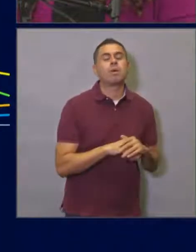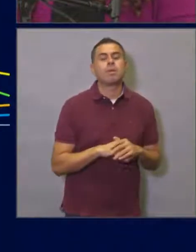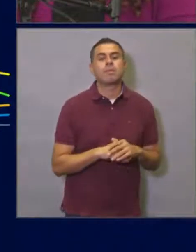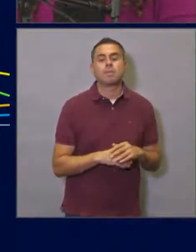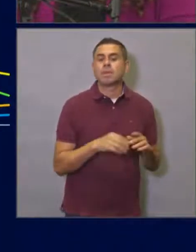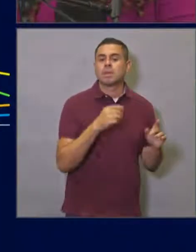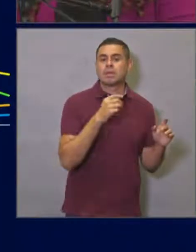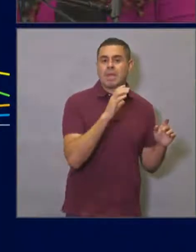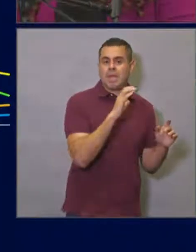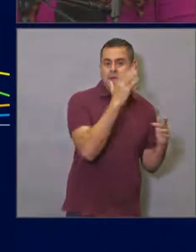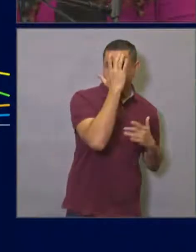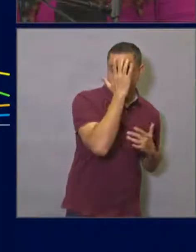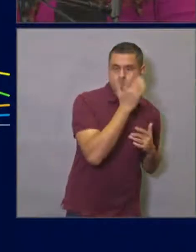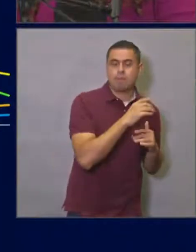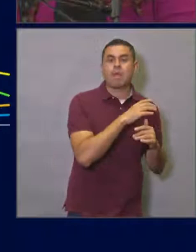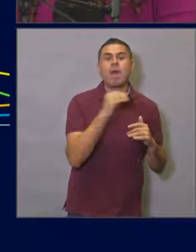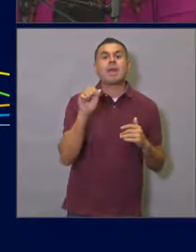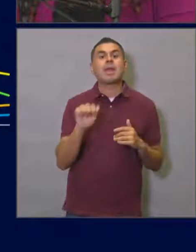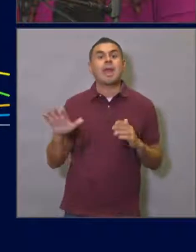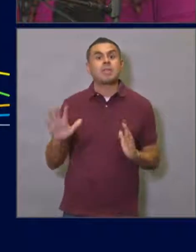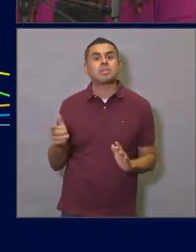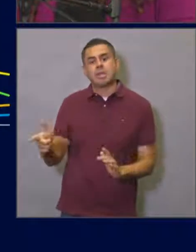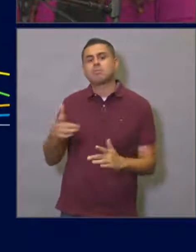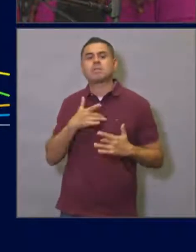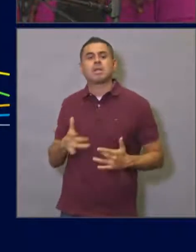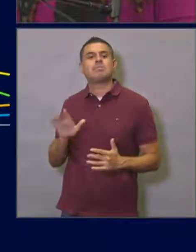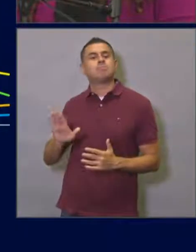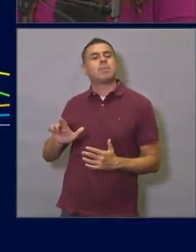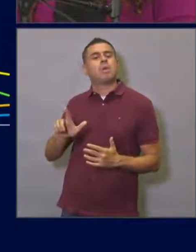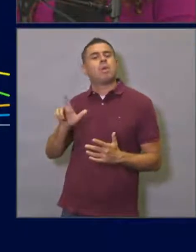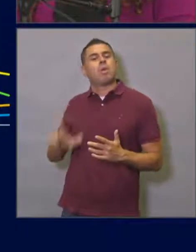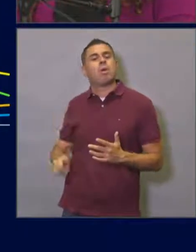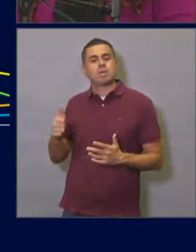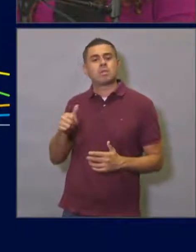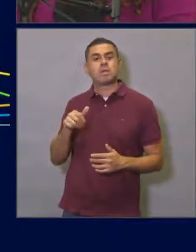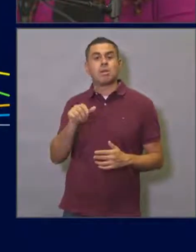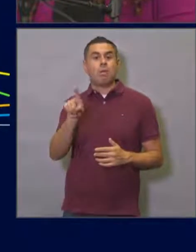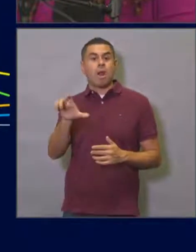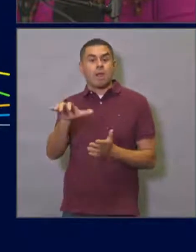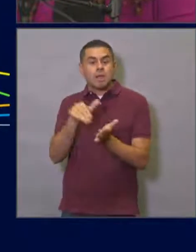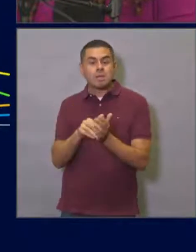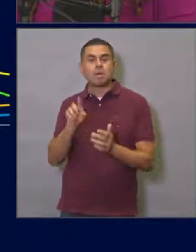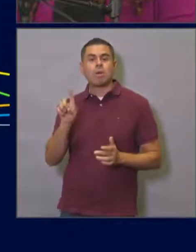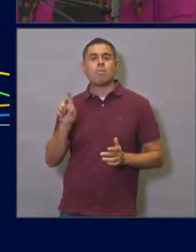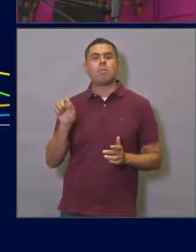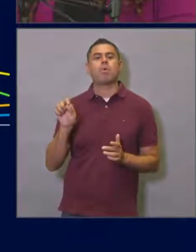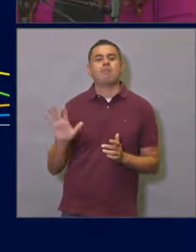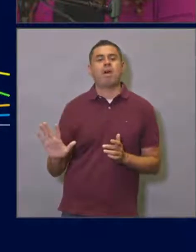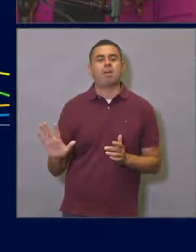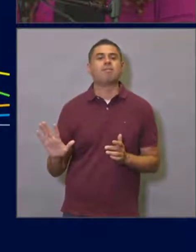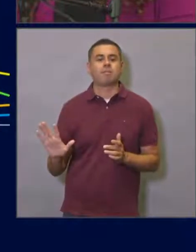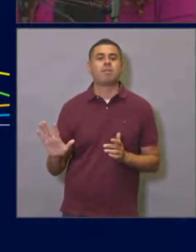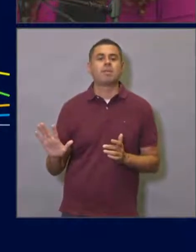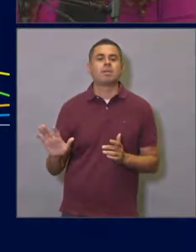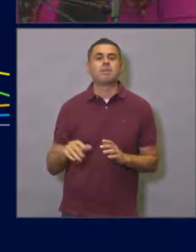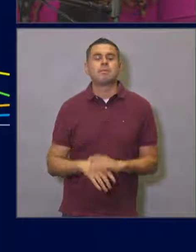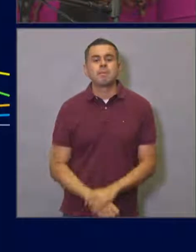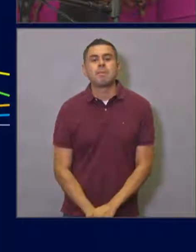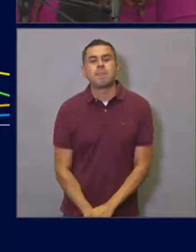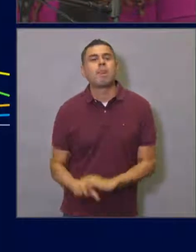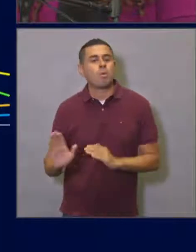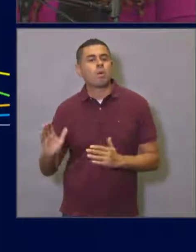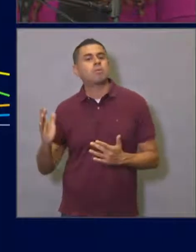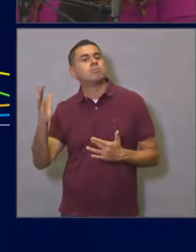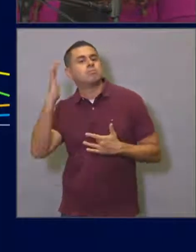residentes asiáticos tienen las hospitalizaciones más bajas, 1.5 por cada 100,000 personas. Es